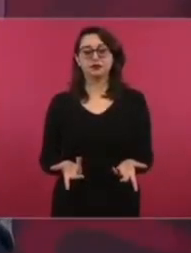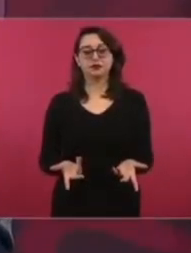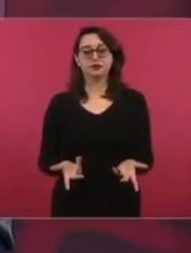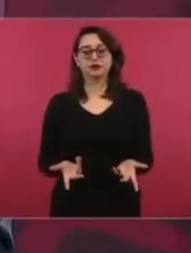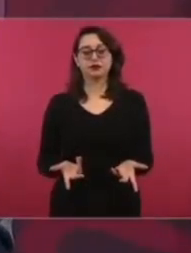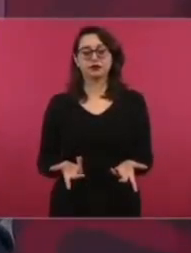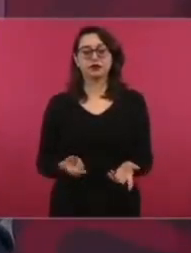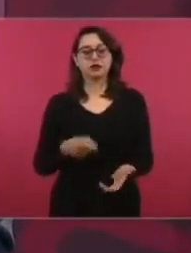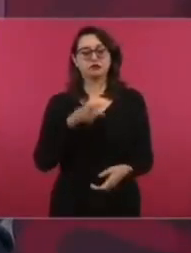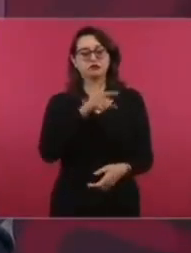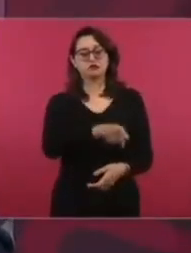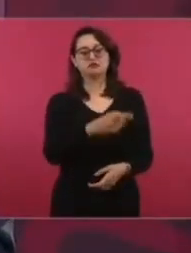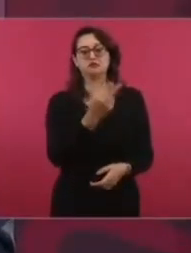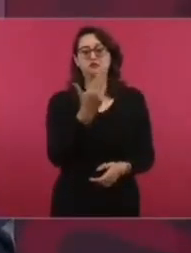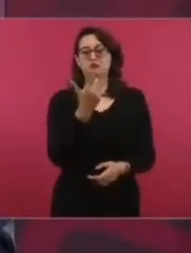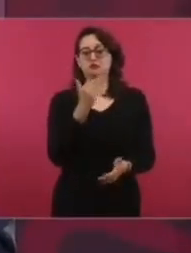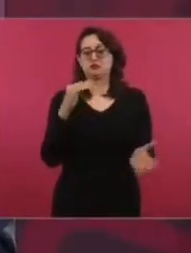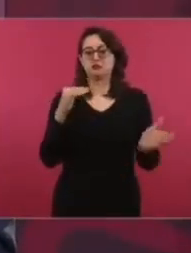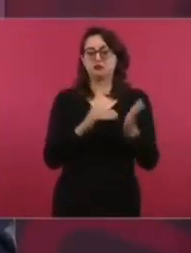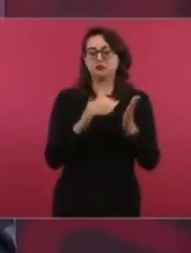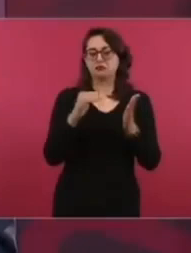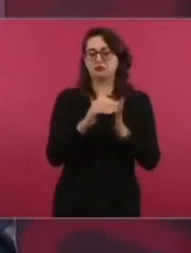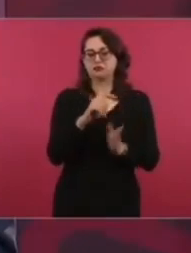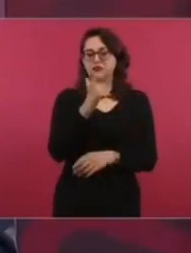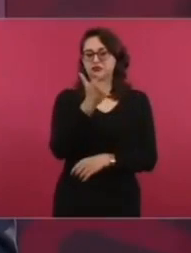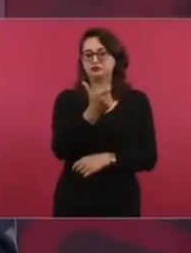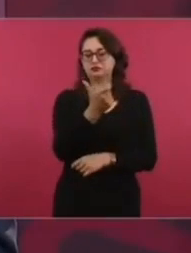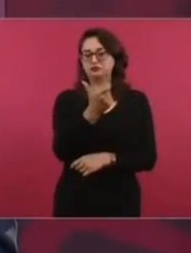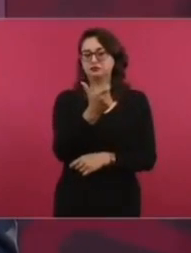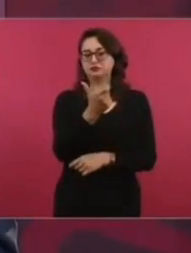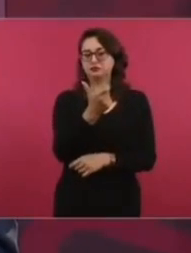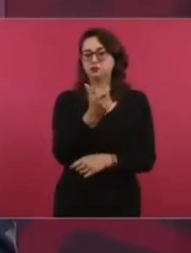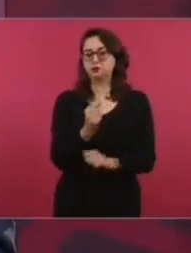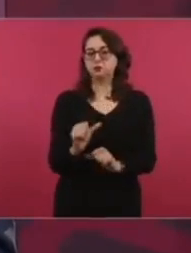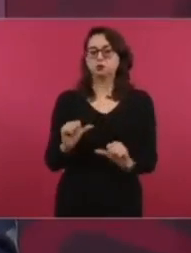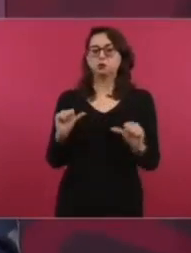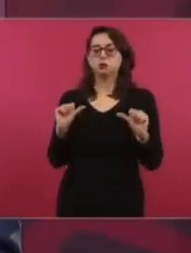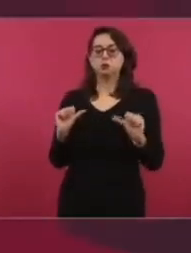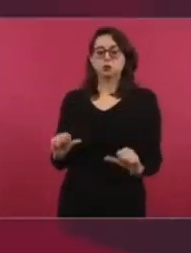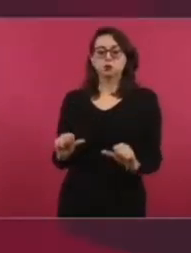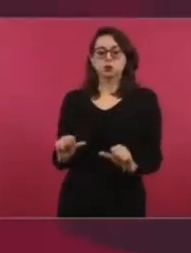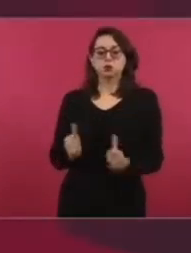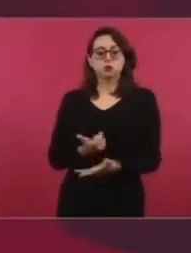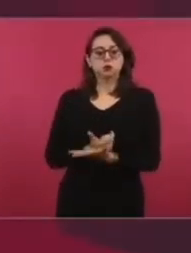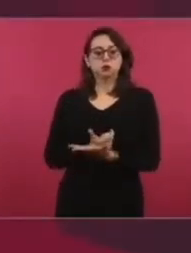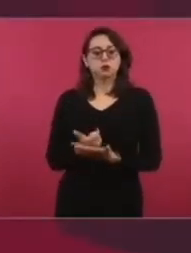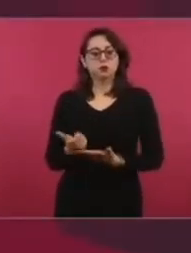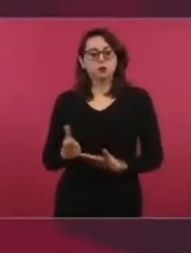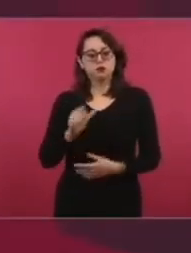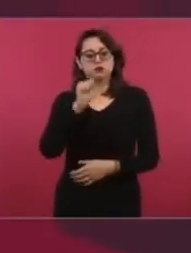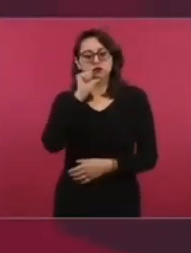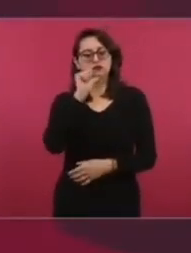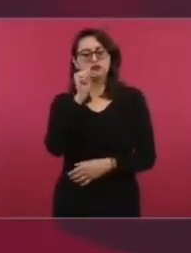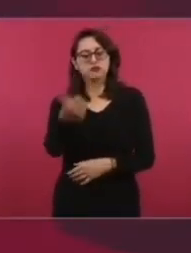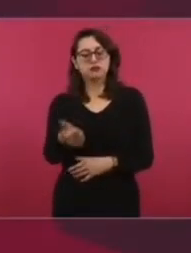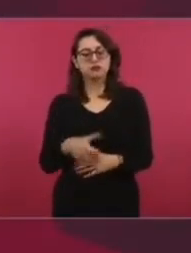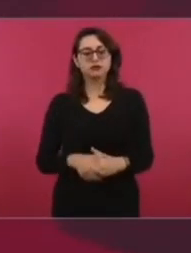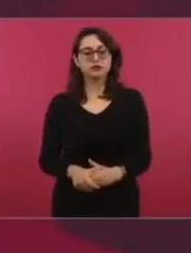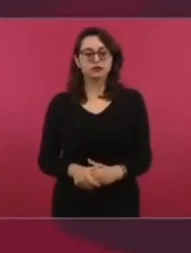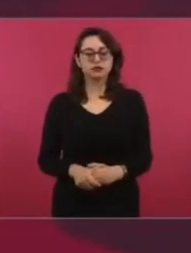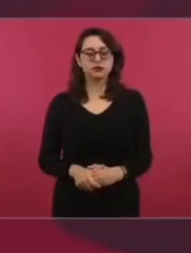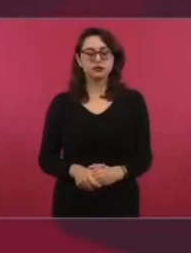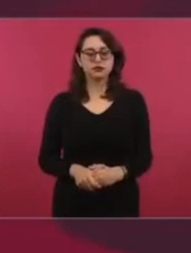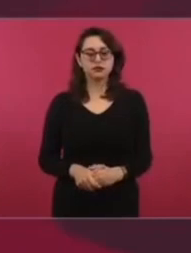plance voto masivo en 2024 para qué Para que esa persona que le va a dar continuidad a la cuarta